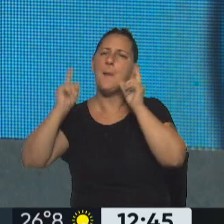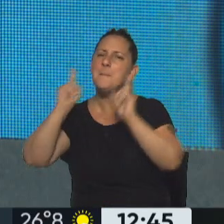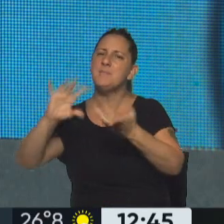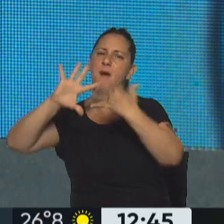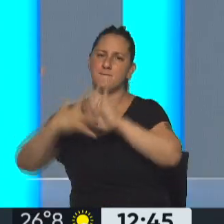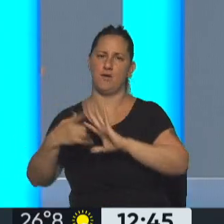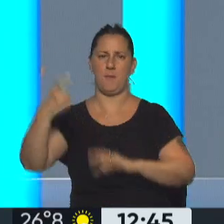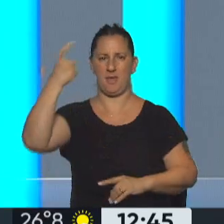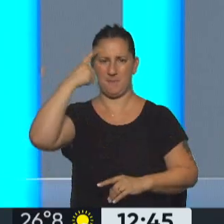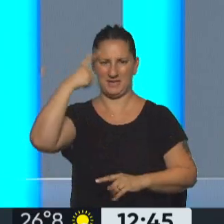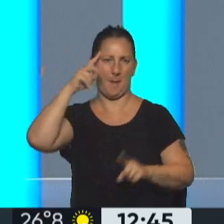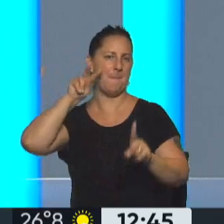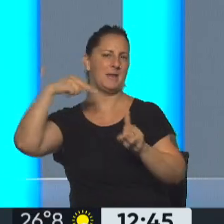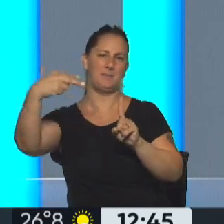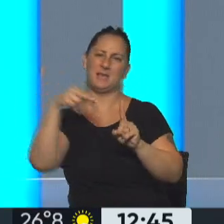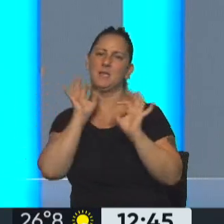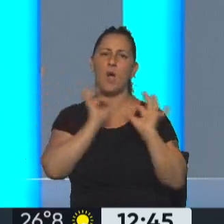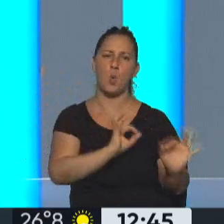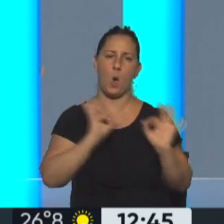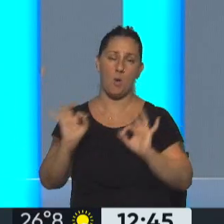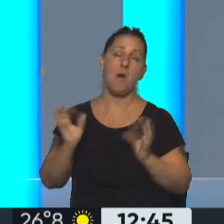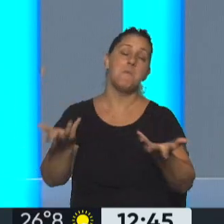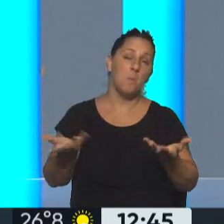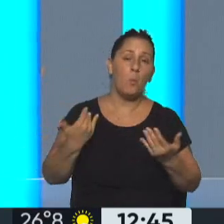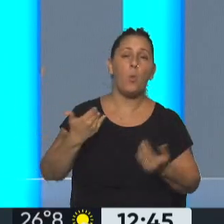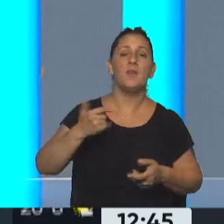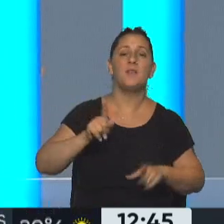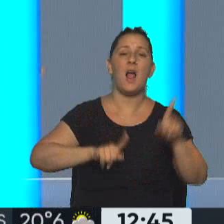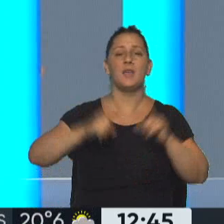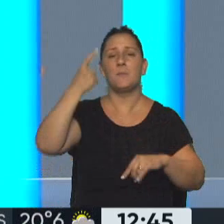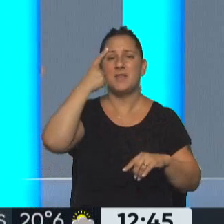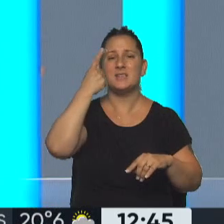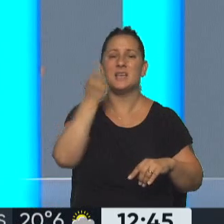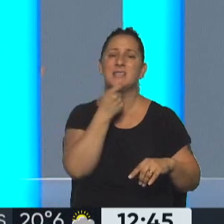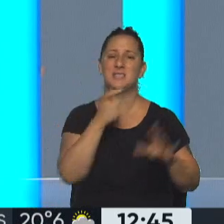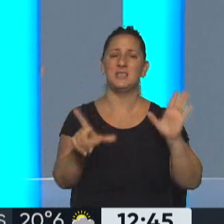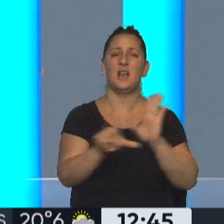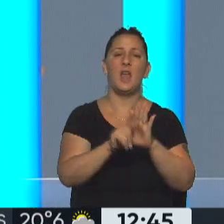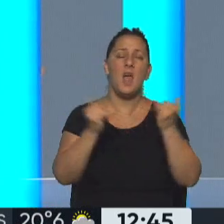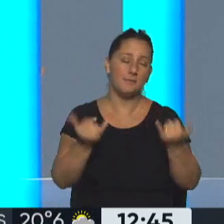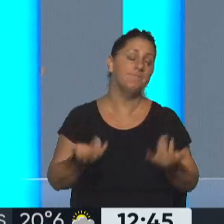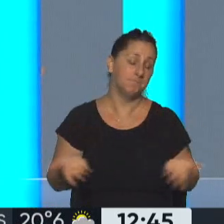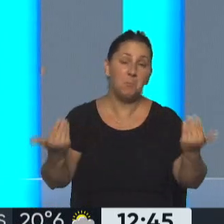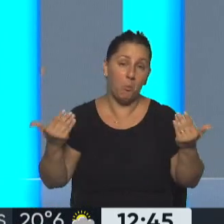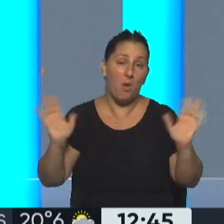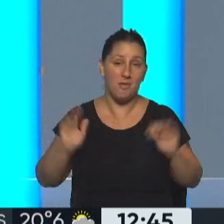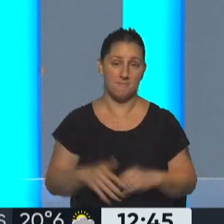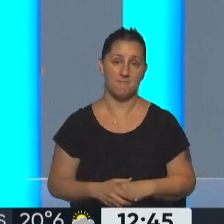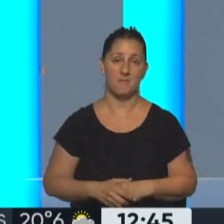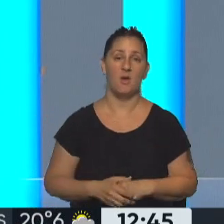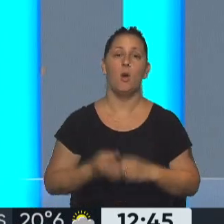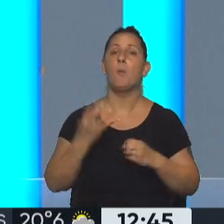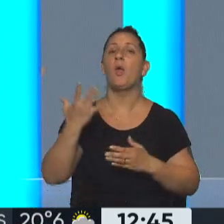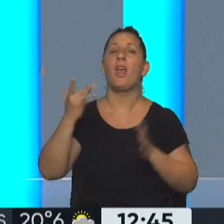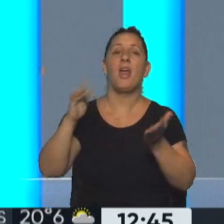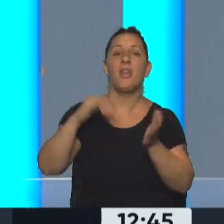por lo menos exactamente y quizás alguna persona puede decir No pero no puede ser pero si tenemos una ley Bueno sí puede ser porque depende